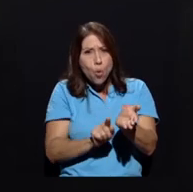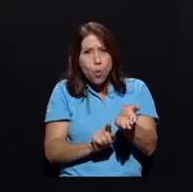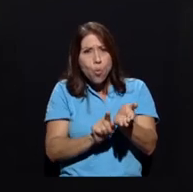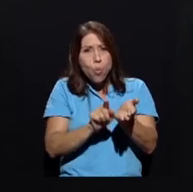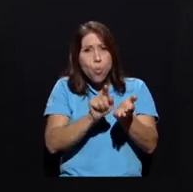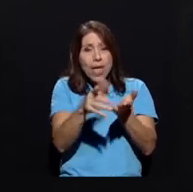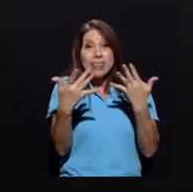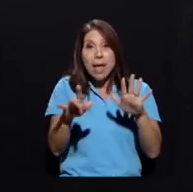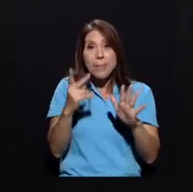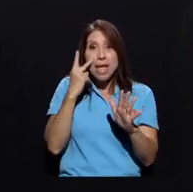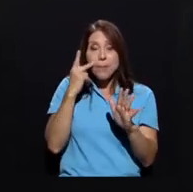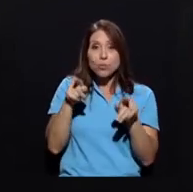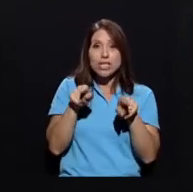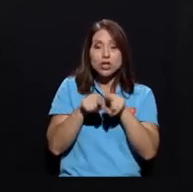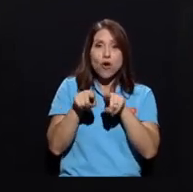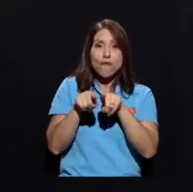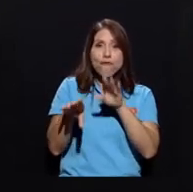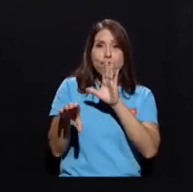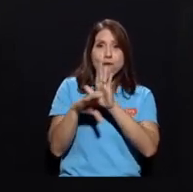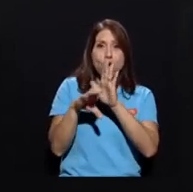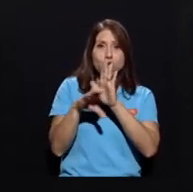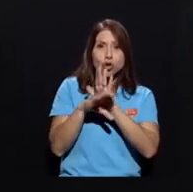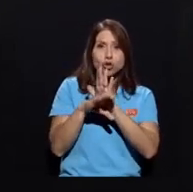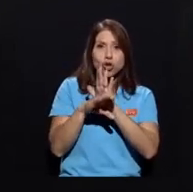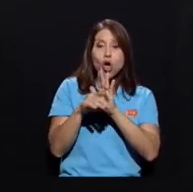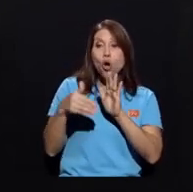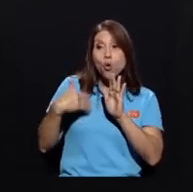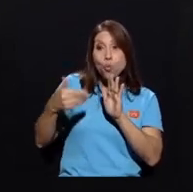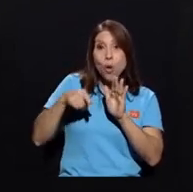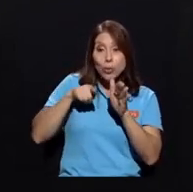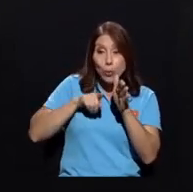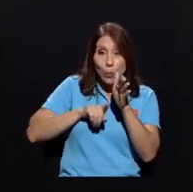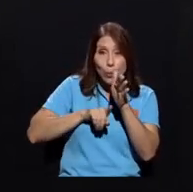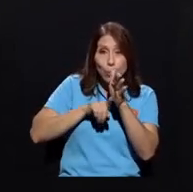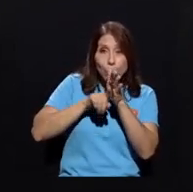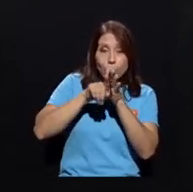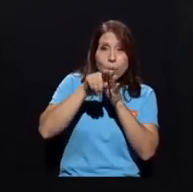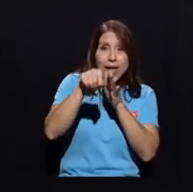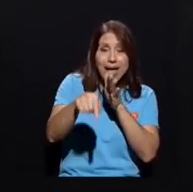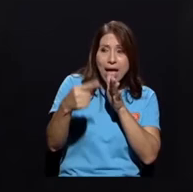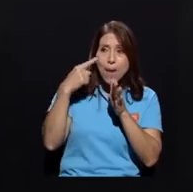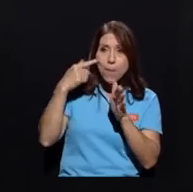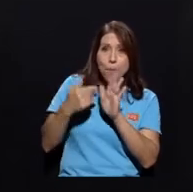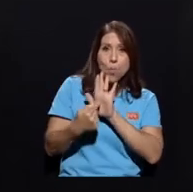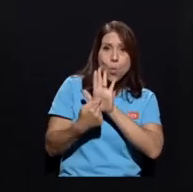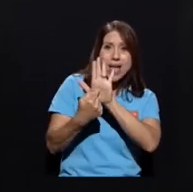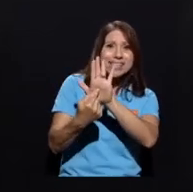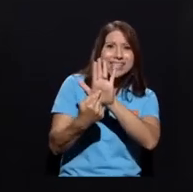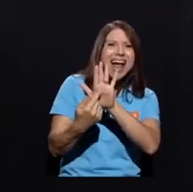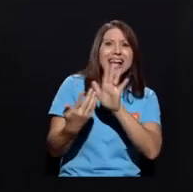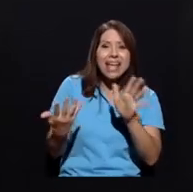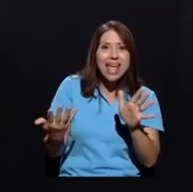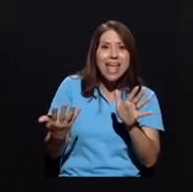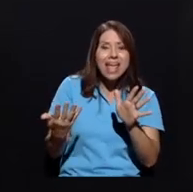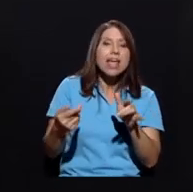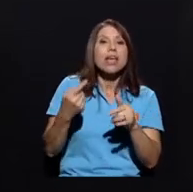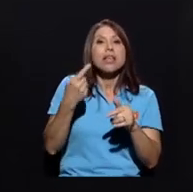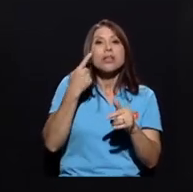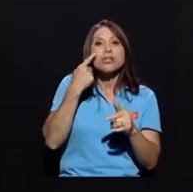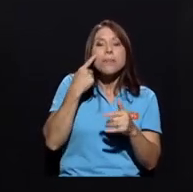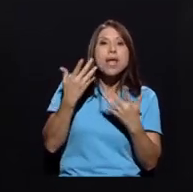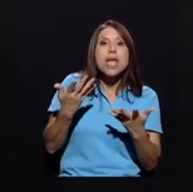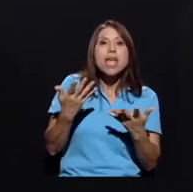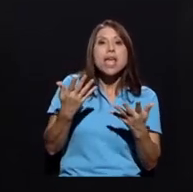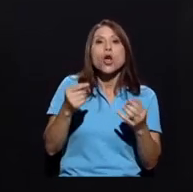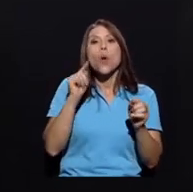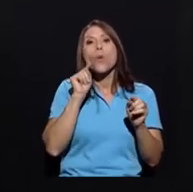uno, lo que ellos muestran, y eso es lo que ellos muestran, se mueve, es decir, no es que hay un sitio,